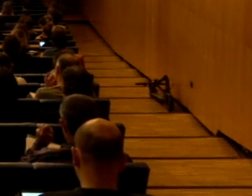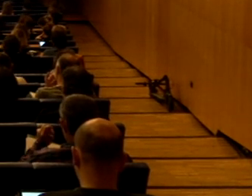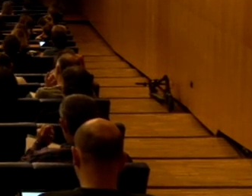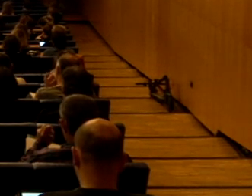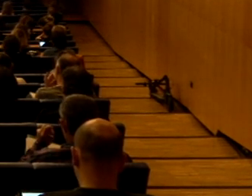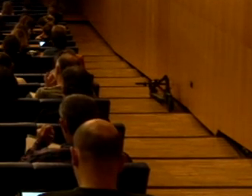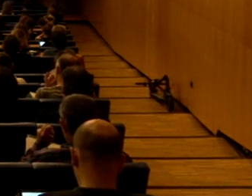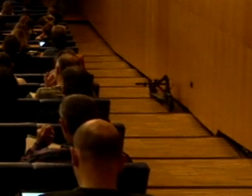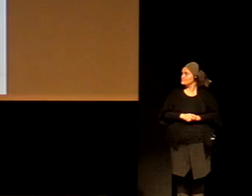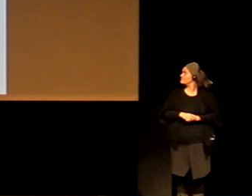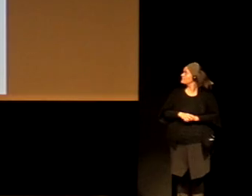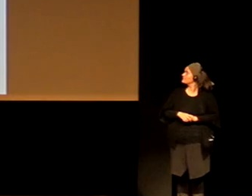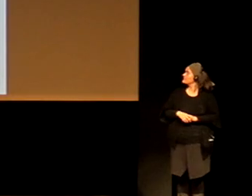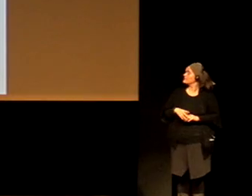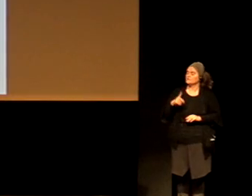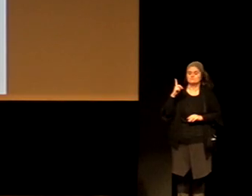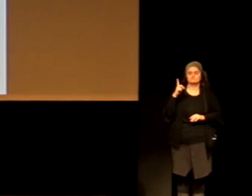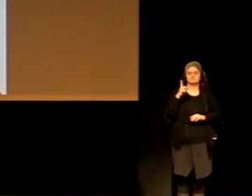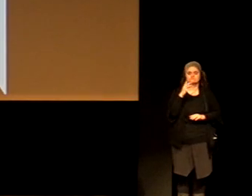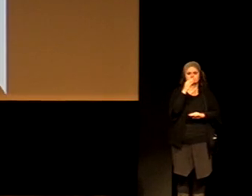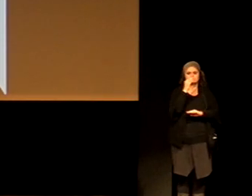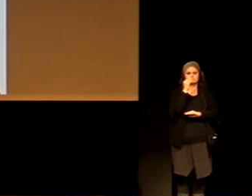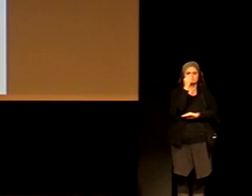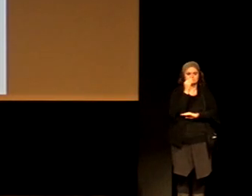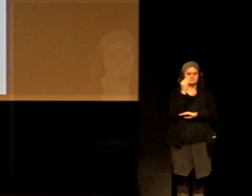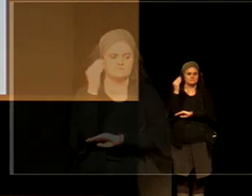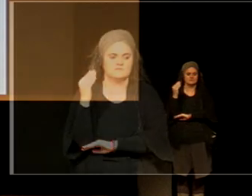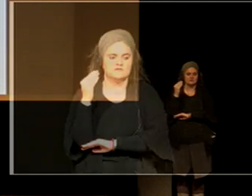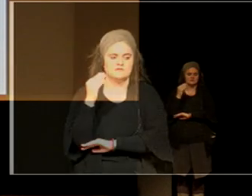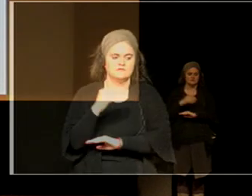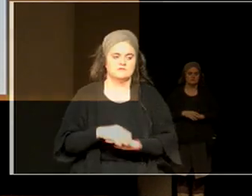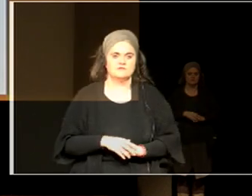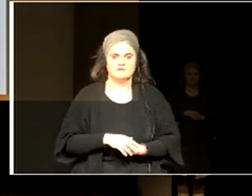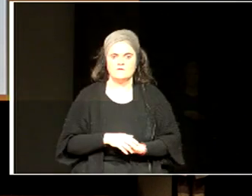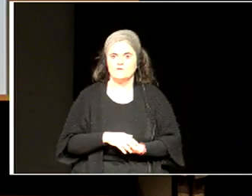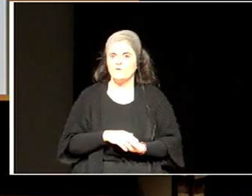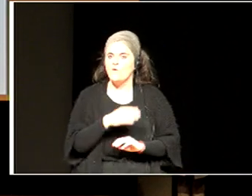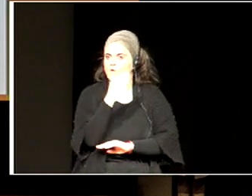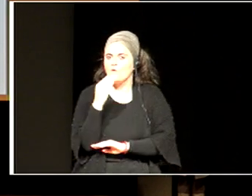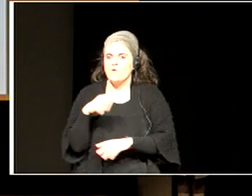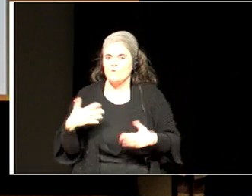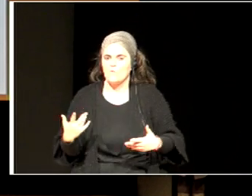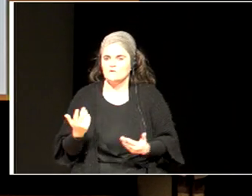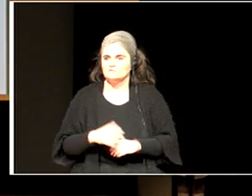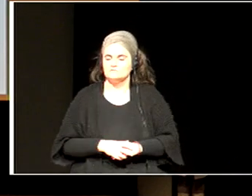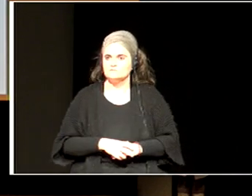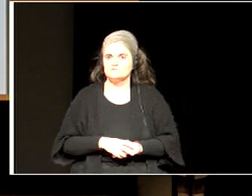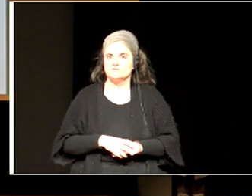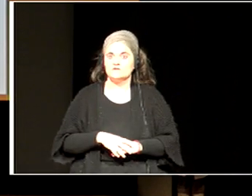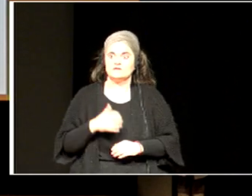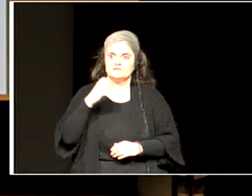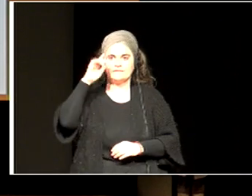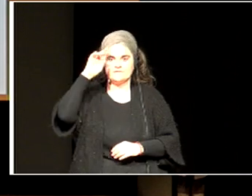qué cariátides tiene este segundo plan qué pilares tiene este segundo plan como comprenderéis en hora y media si fuera capaz